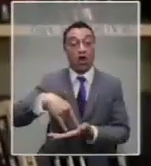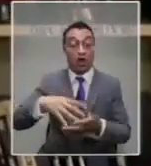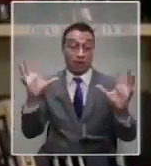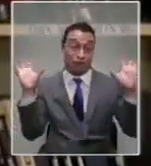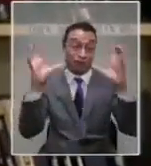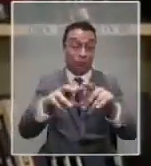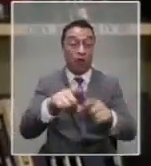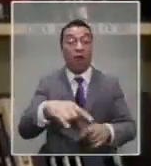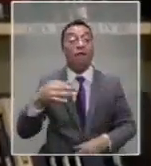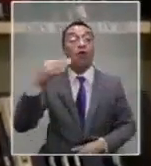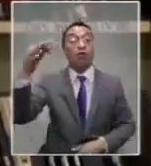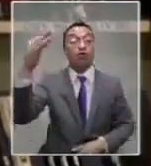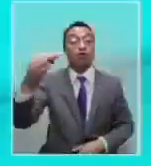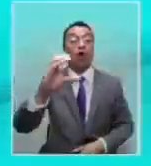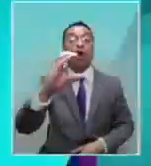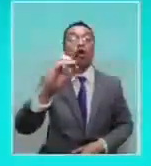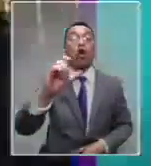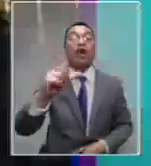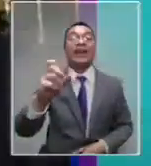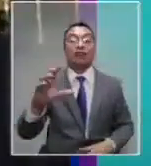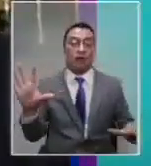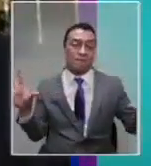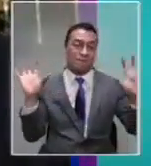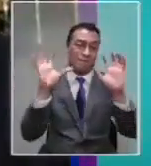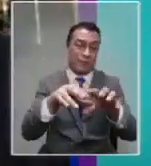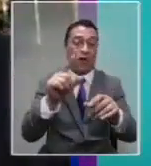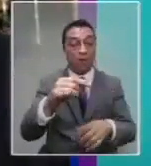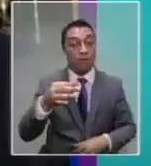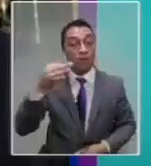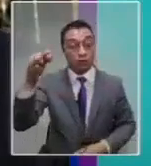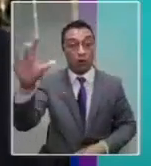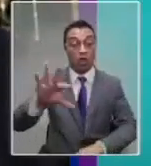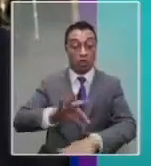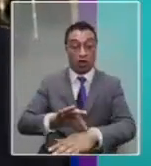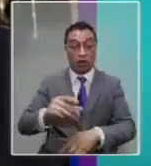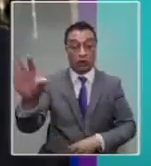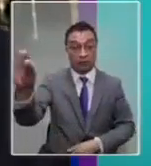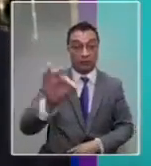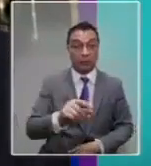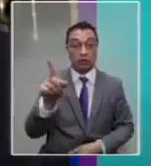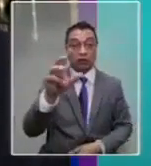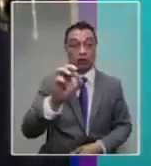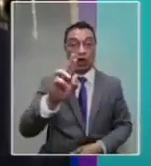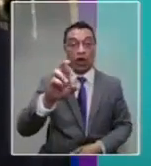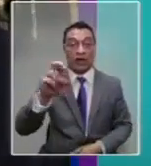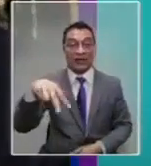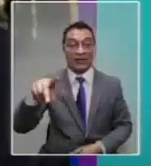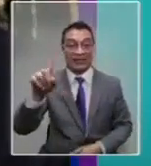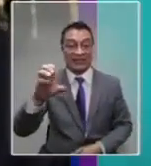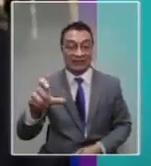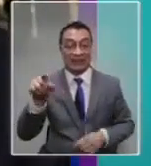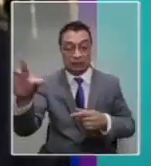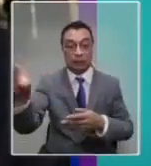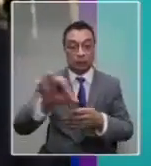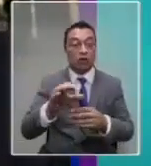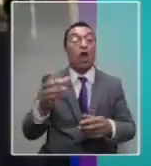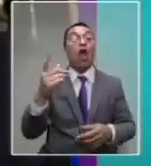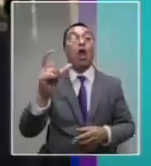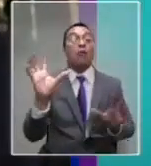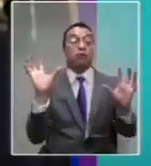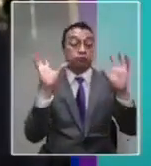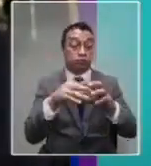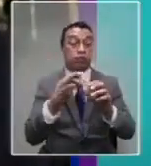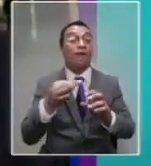Futuro. Trajimos una investigadora, la doctora Sorensen, ¿no es cierto? La trajimos al Congreso del